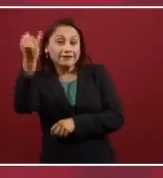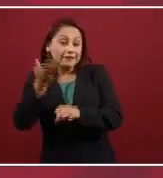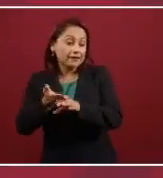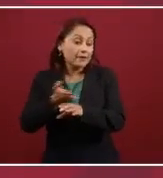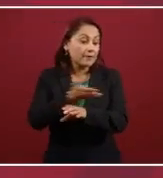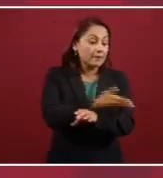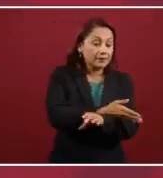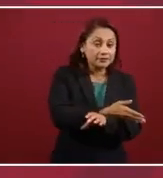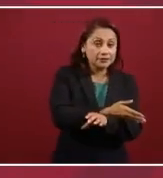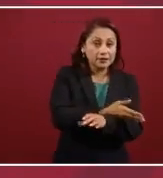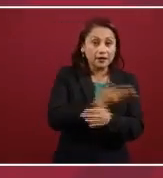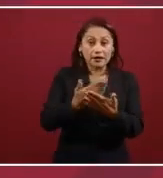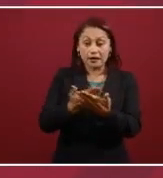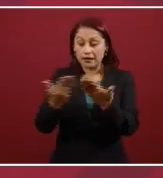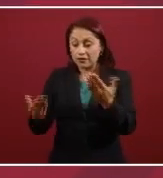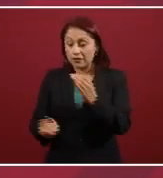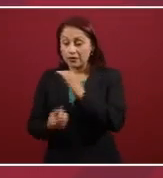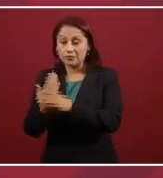de